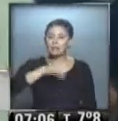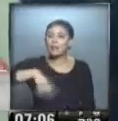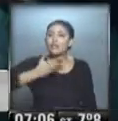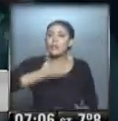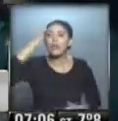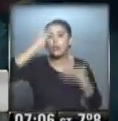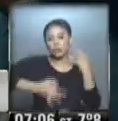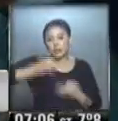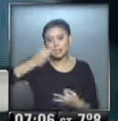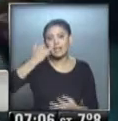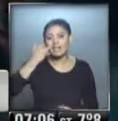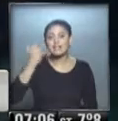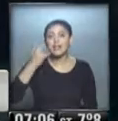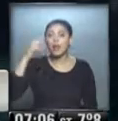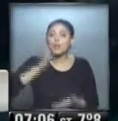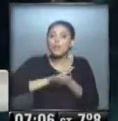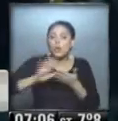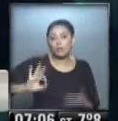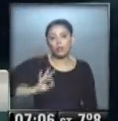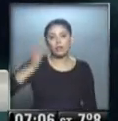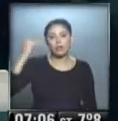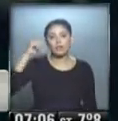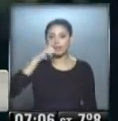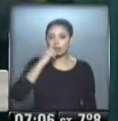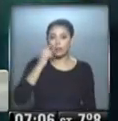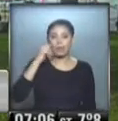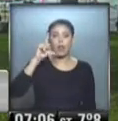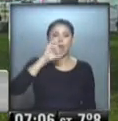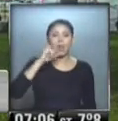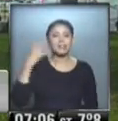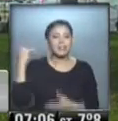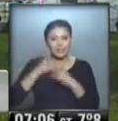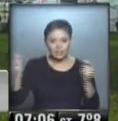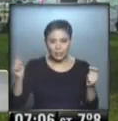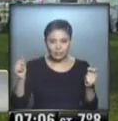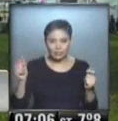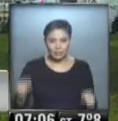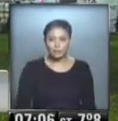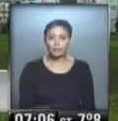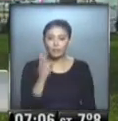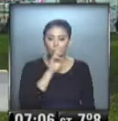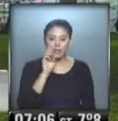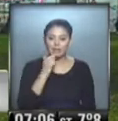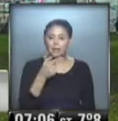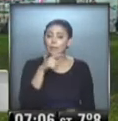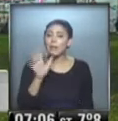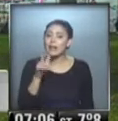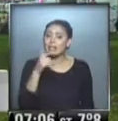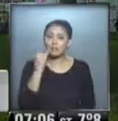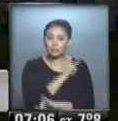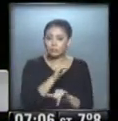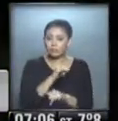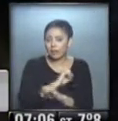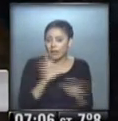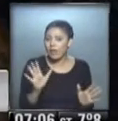de justicia al cumplirse un nuevo aniversario de la desaparición de Jorge Julio López. Creo que el mensaje era concreto, que